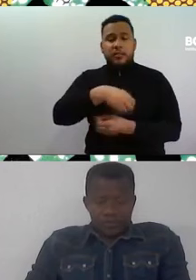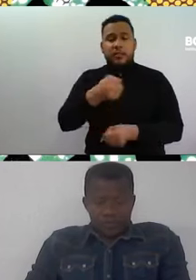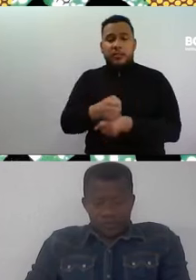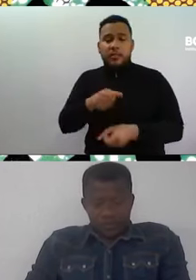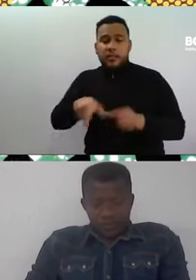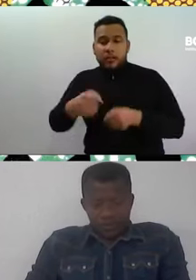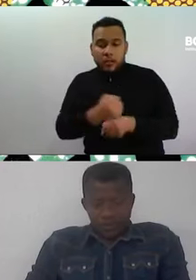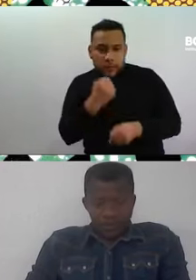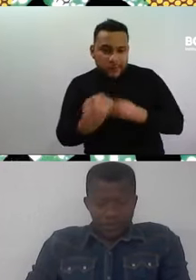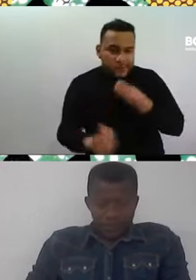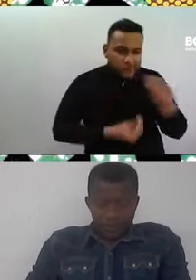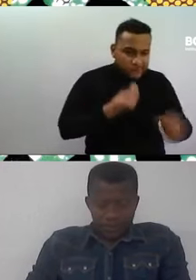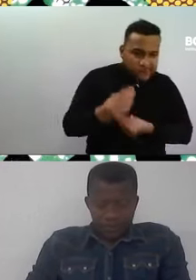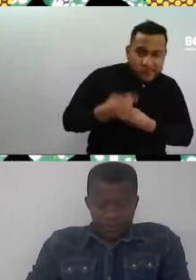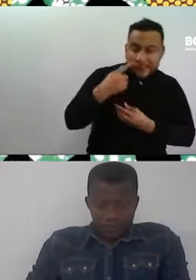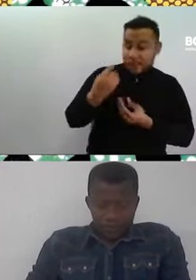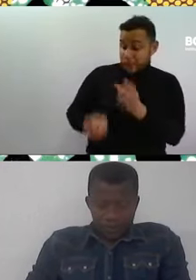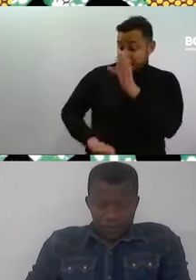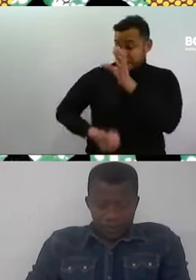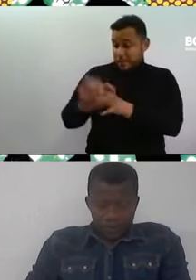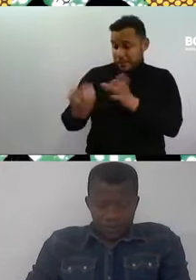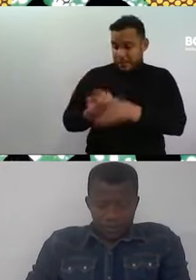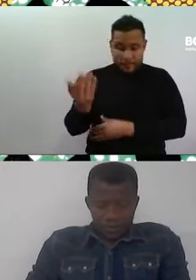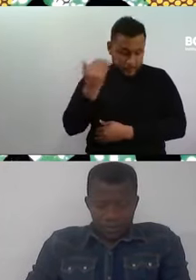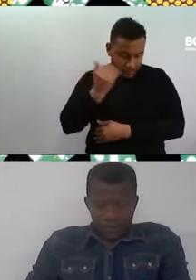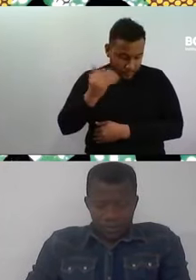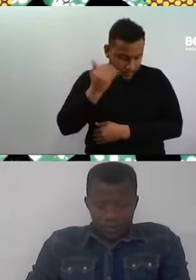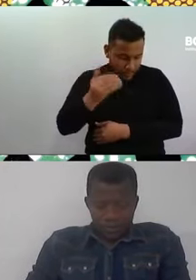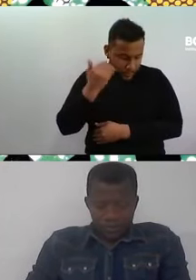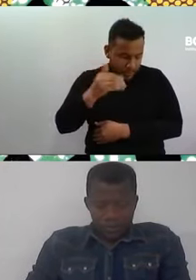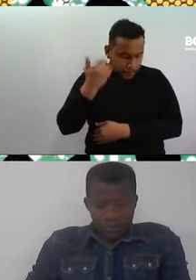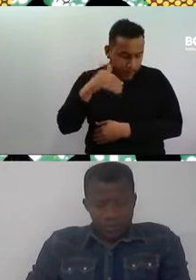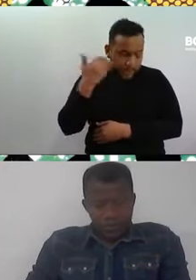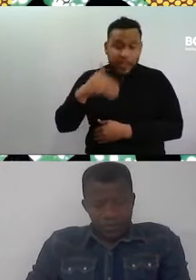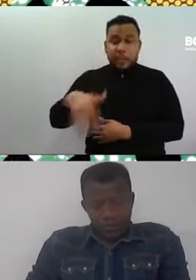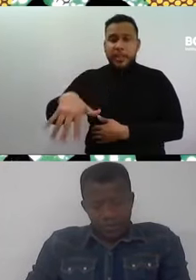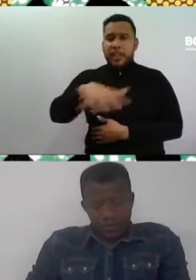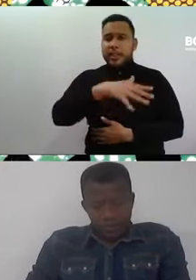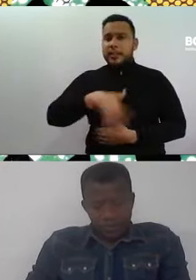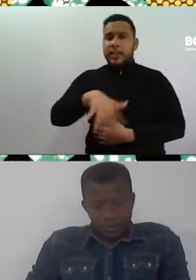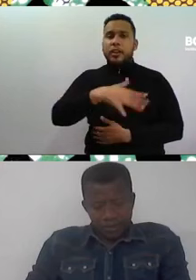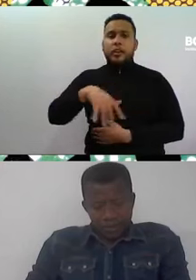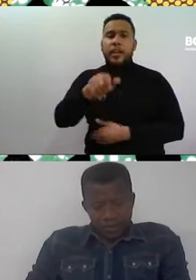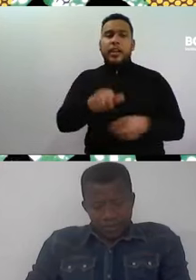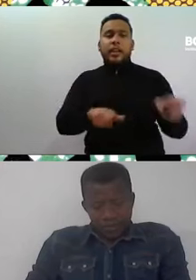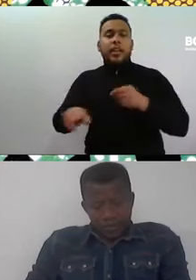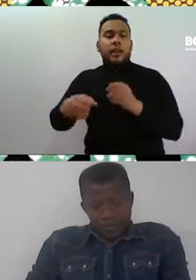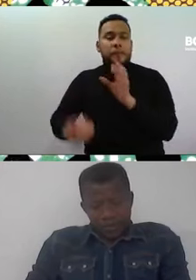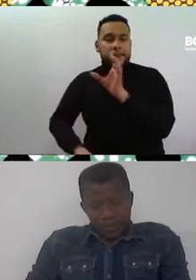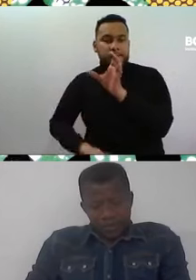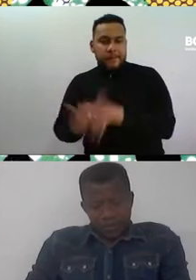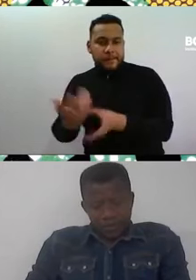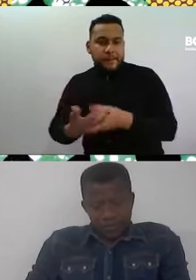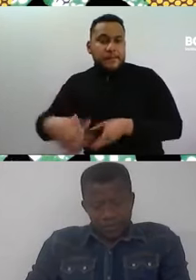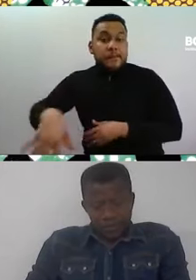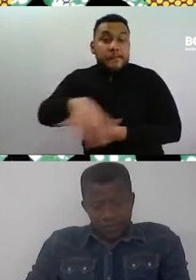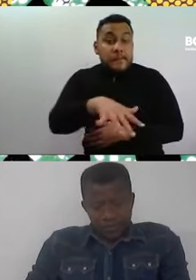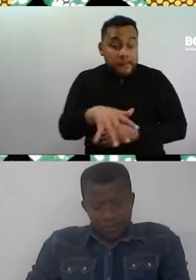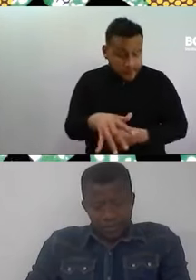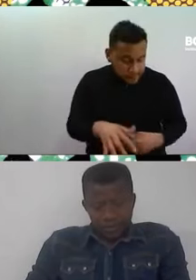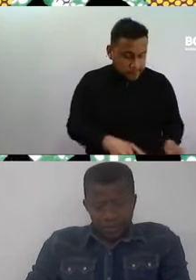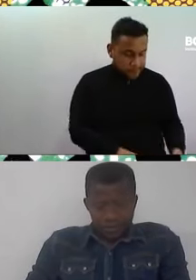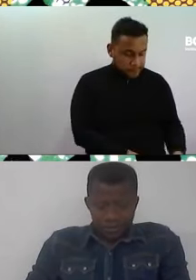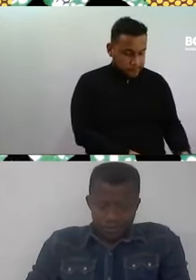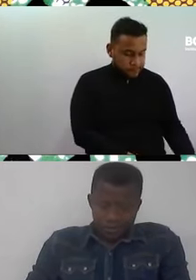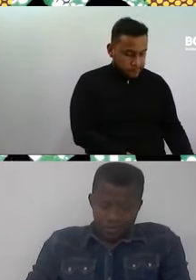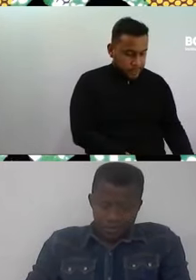regresa con ese producto que su mujer va a vender a los mercados. Y los que no va a vender al mercado, entonces los distribuye en